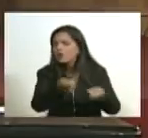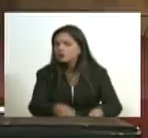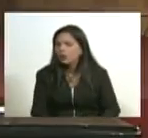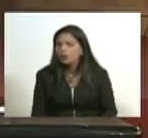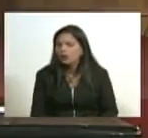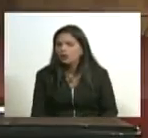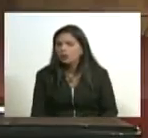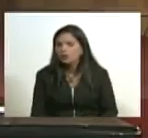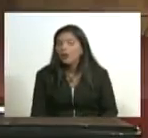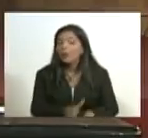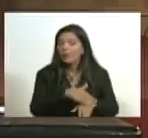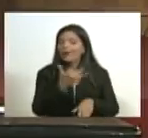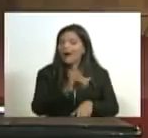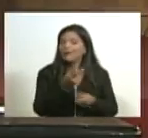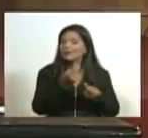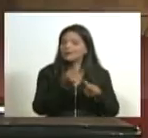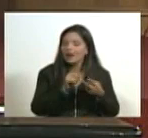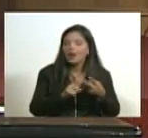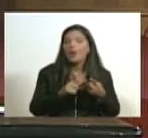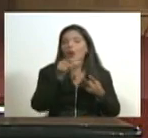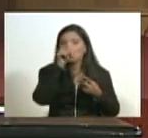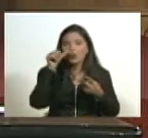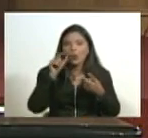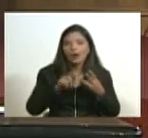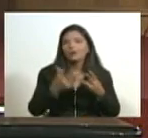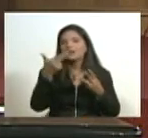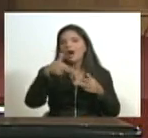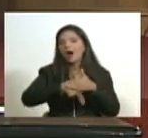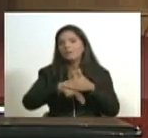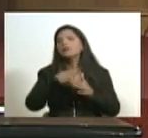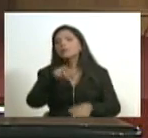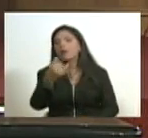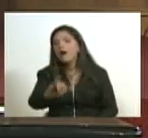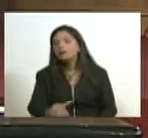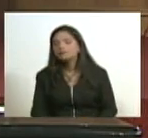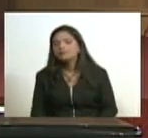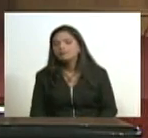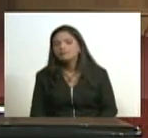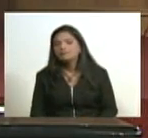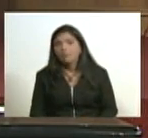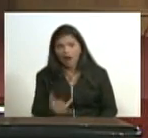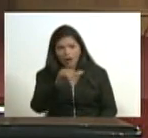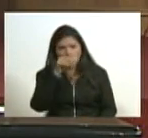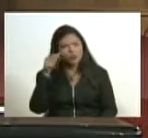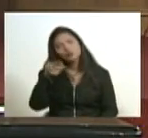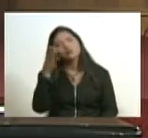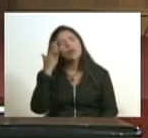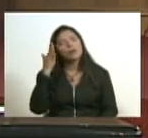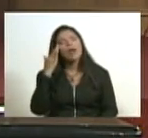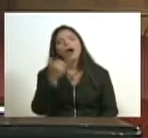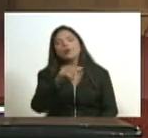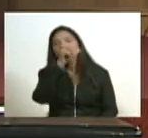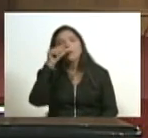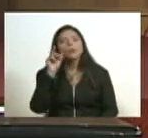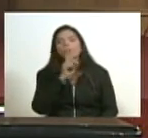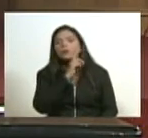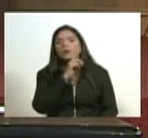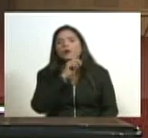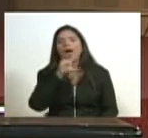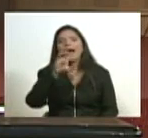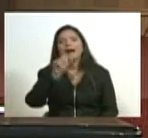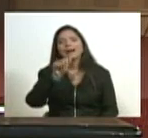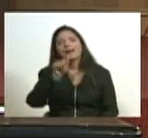Porque tienen dinero, drogas y armas. Tienen una droga, ¿tú sabías? Llamada Cactagón.